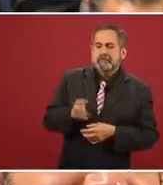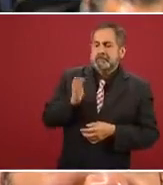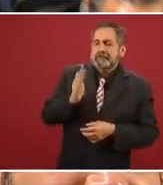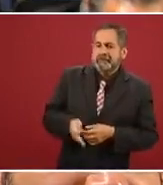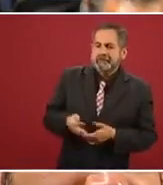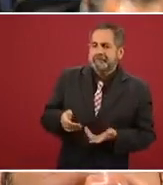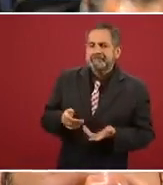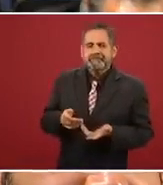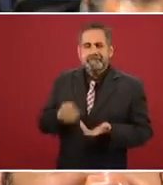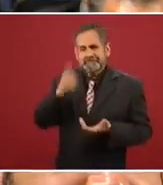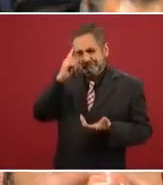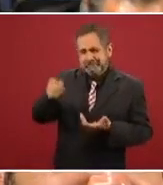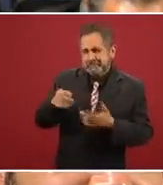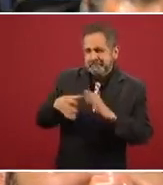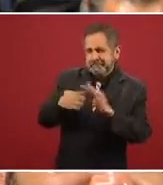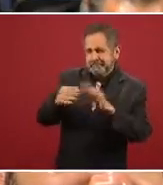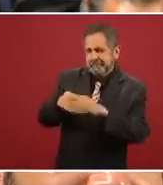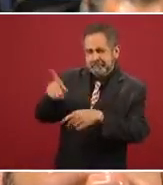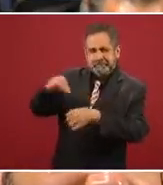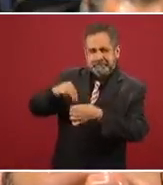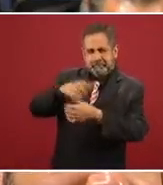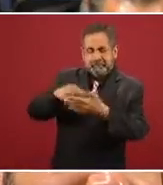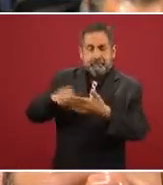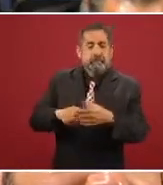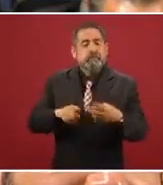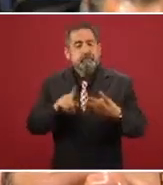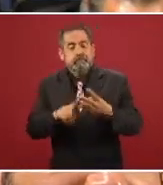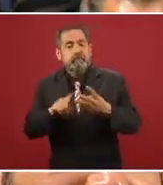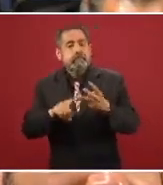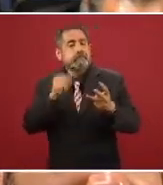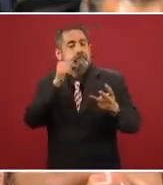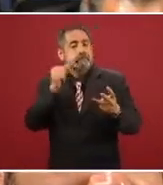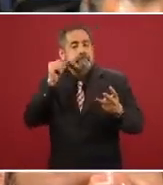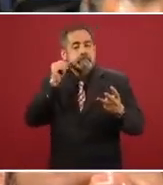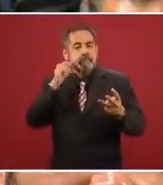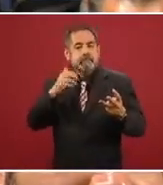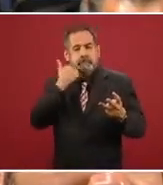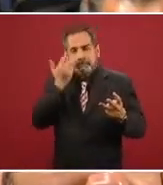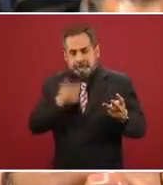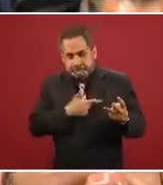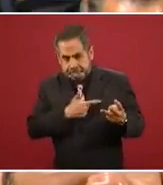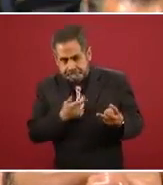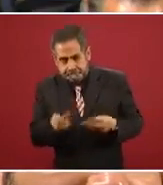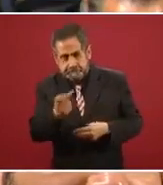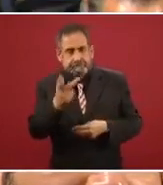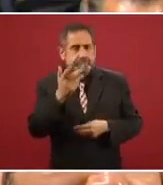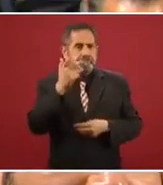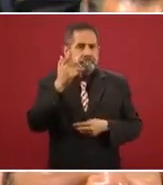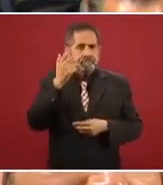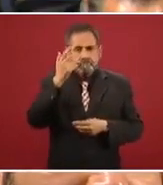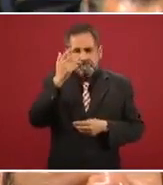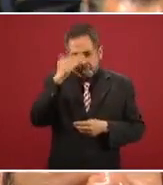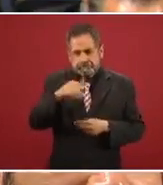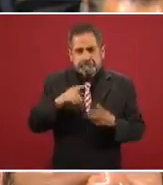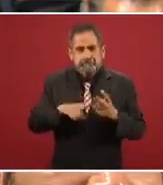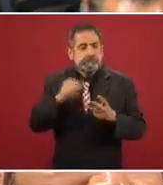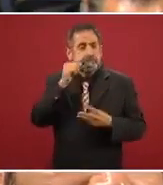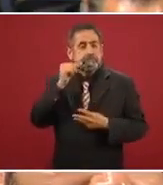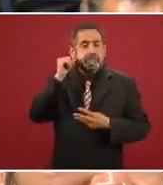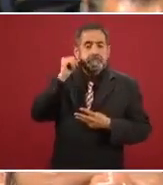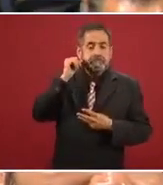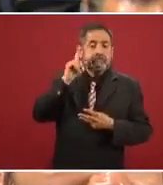disculparse? Y sobre el tema de la marcha del día de ayer, me gustaría preguntarle, ayer